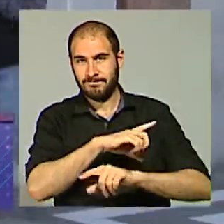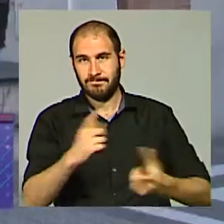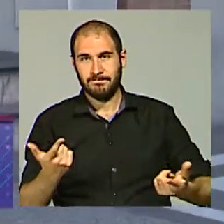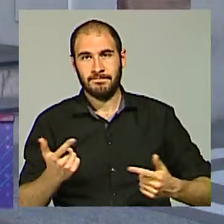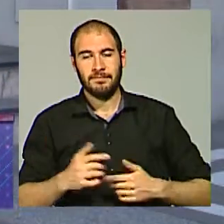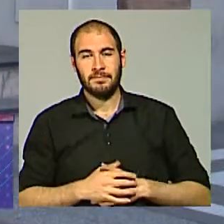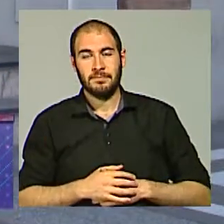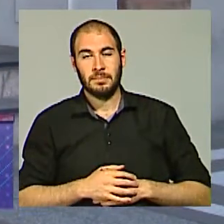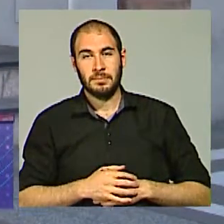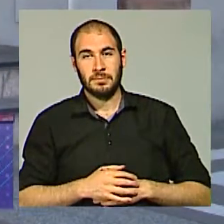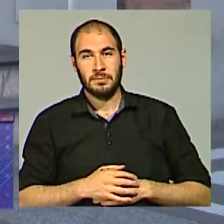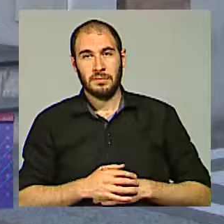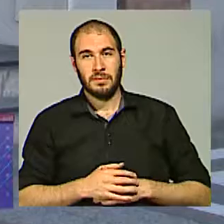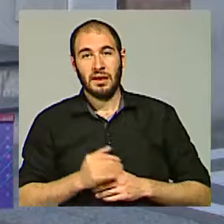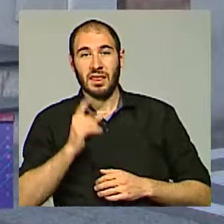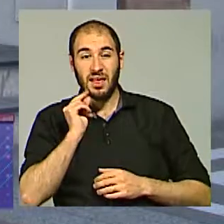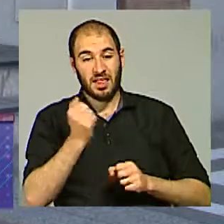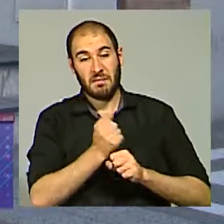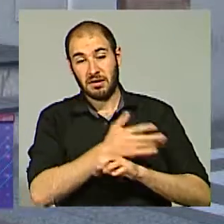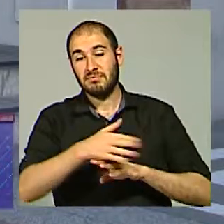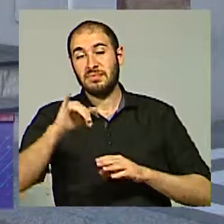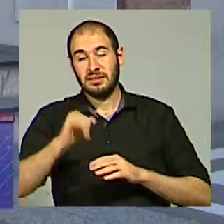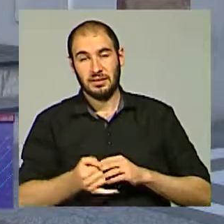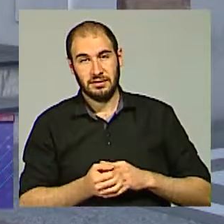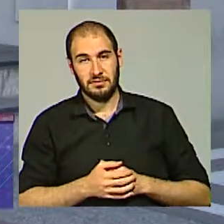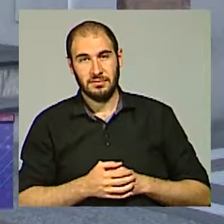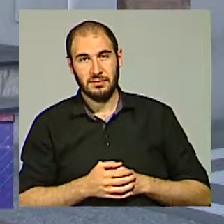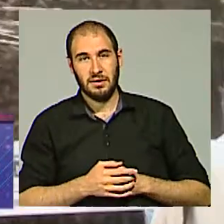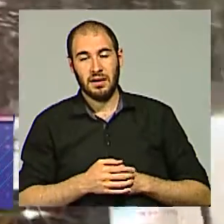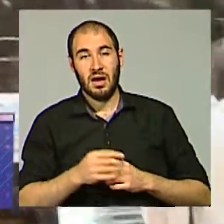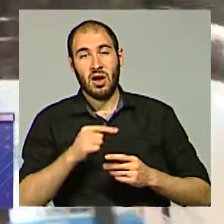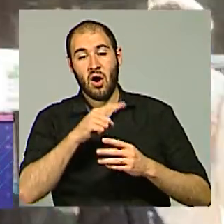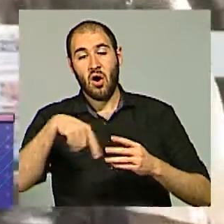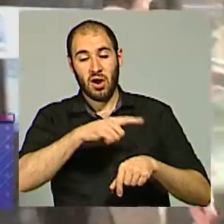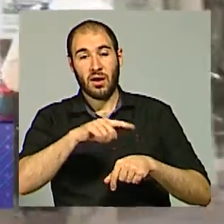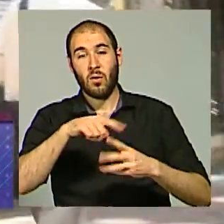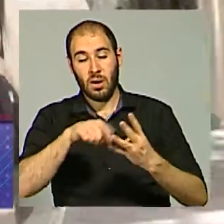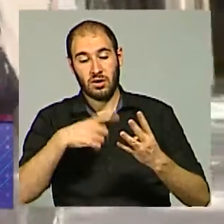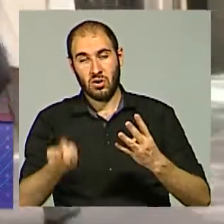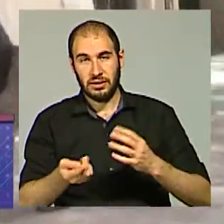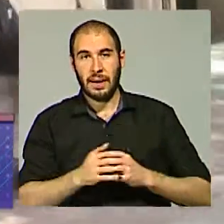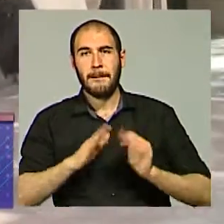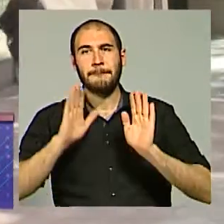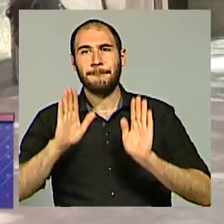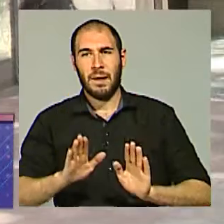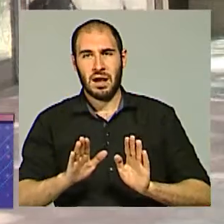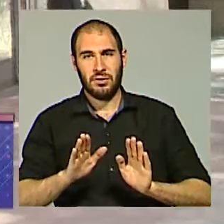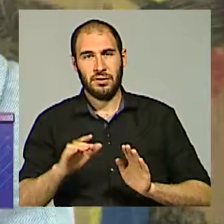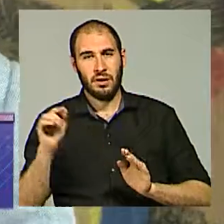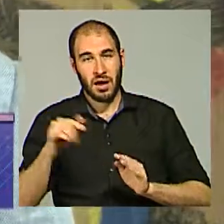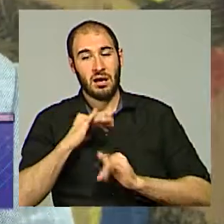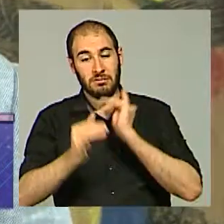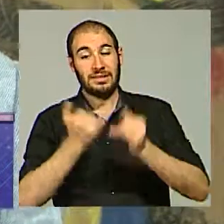el resto de la jornada laboral que es en las otras cuatro horas restantes paro estatal estaría